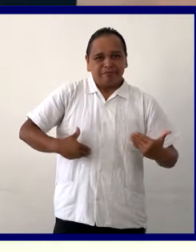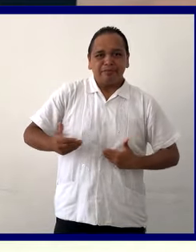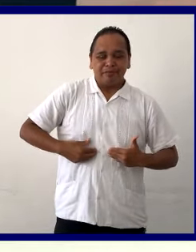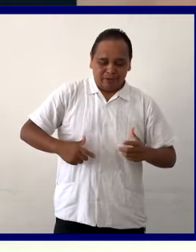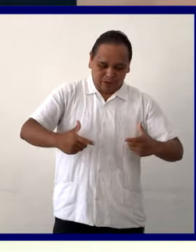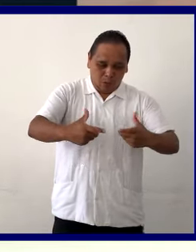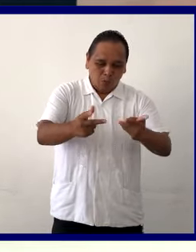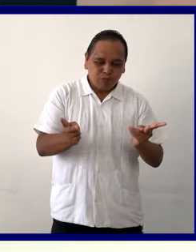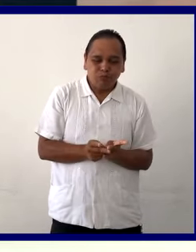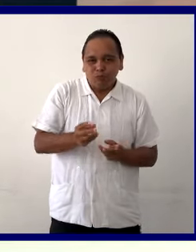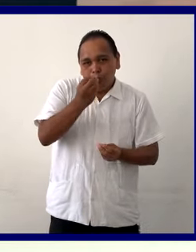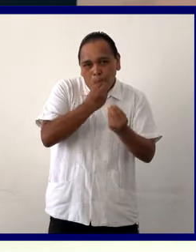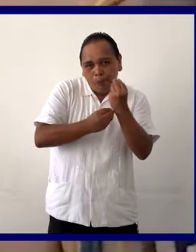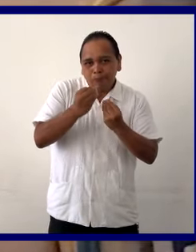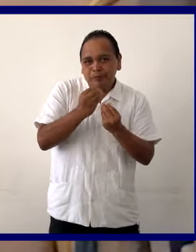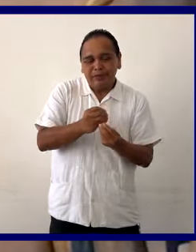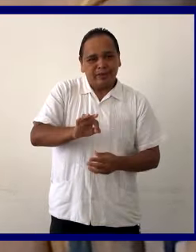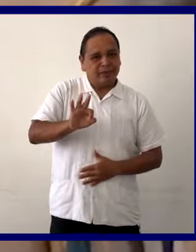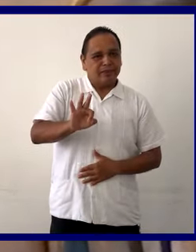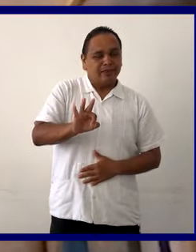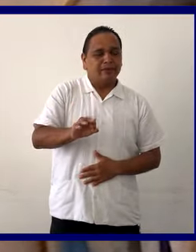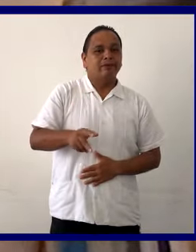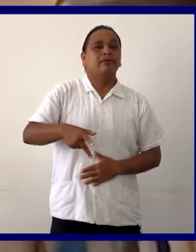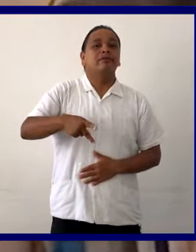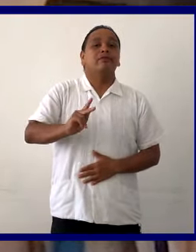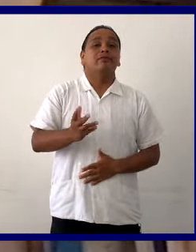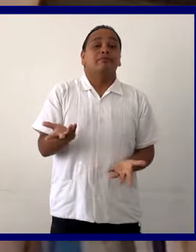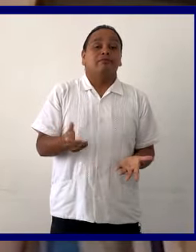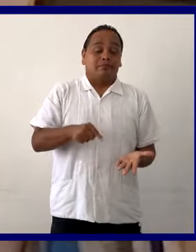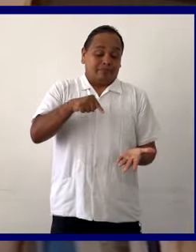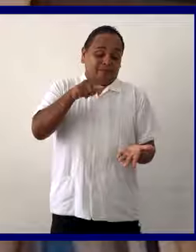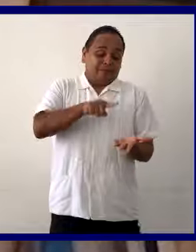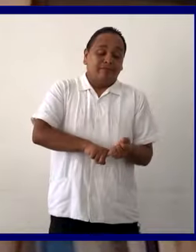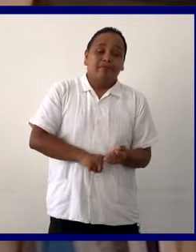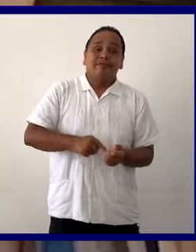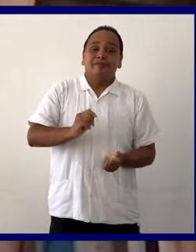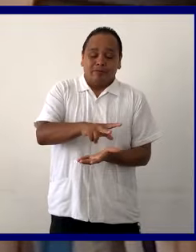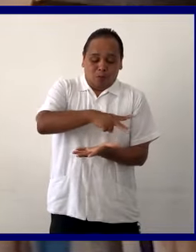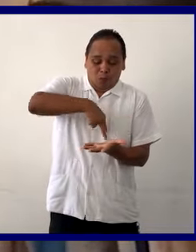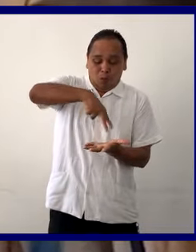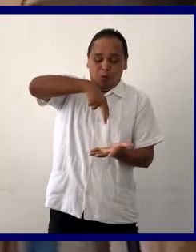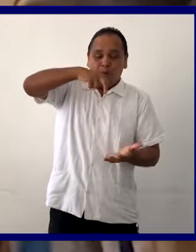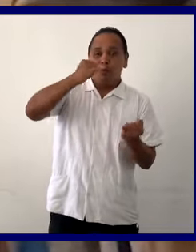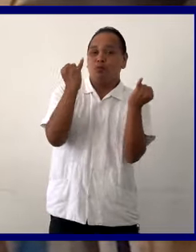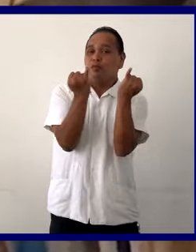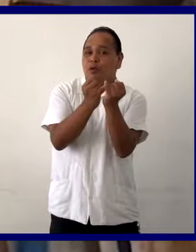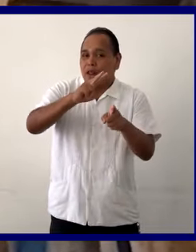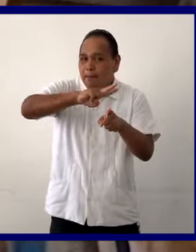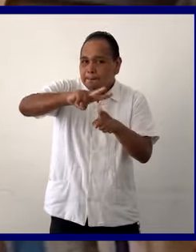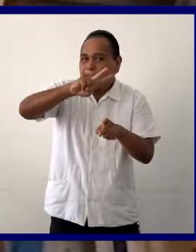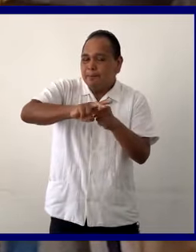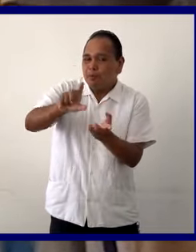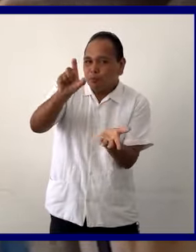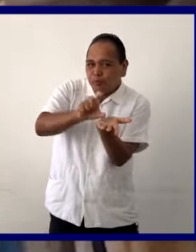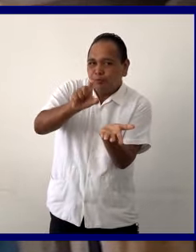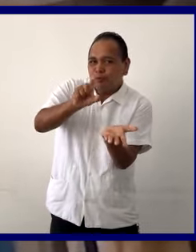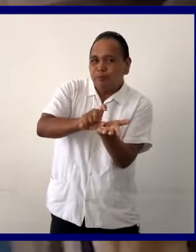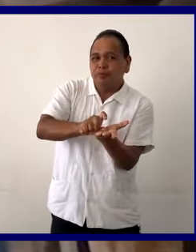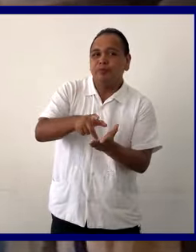platillo. Este platillo contiene, por supuesto, mucha pasta, más aparte de verduras, camarones,